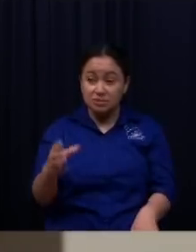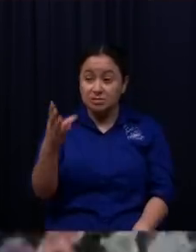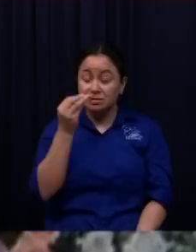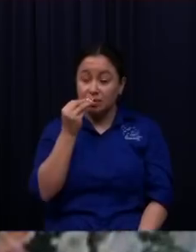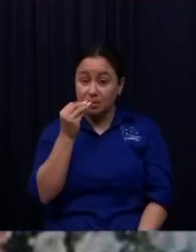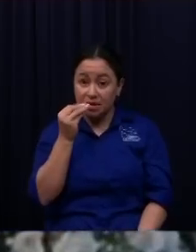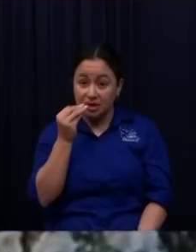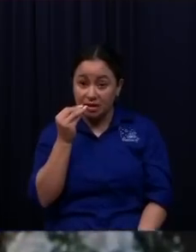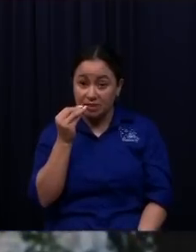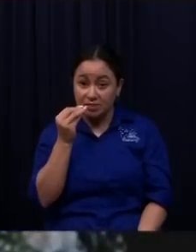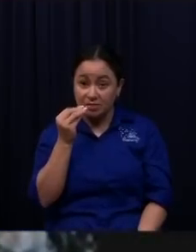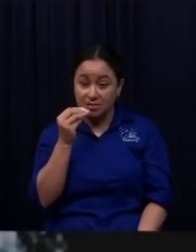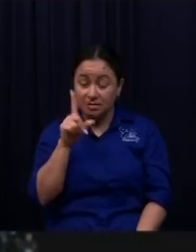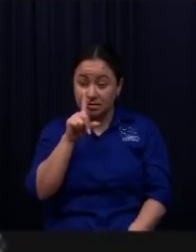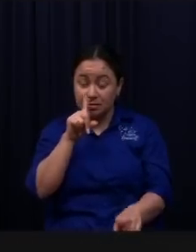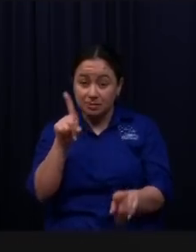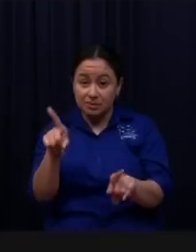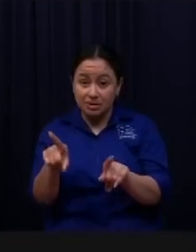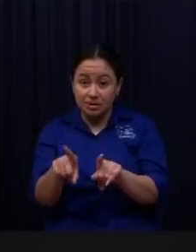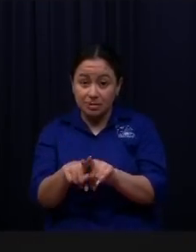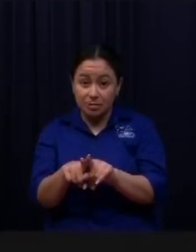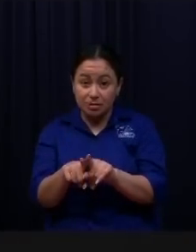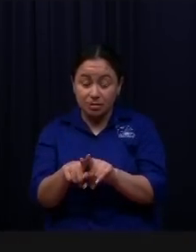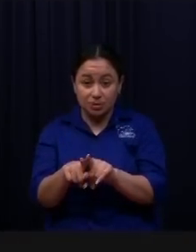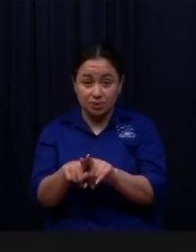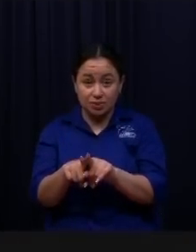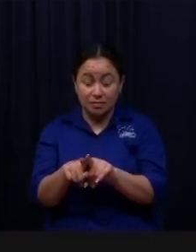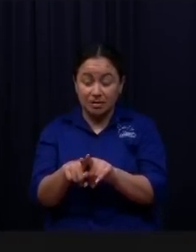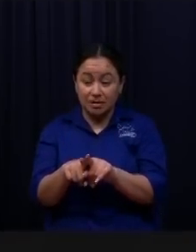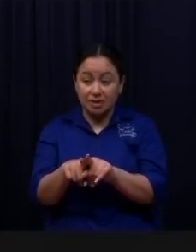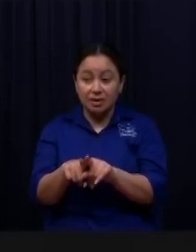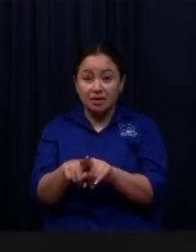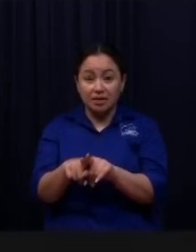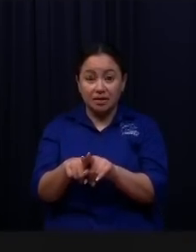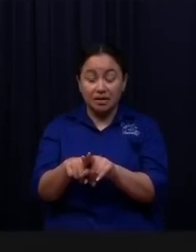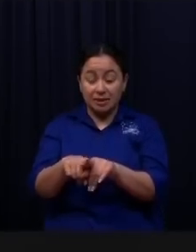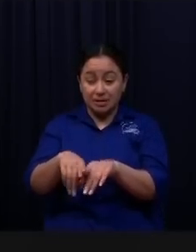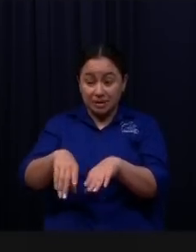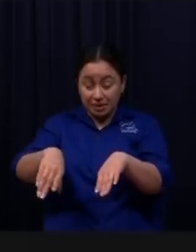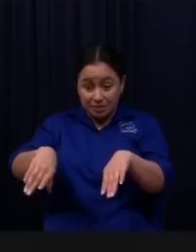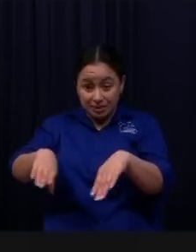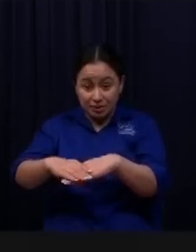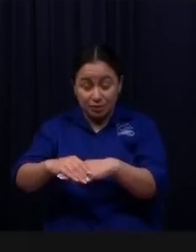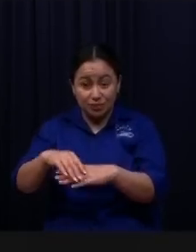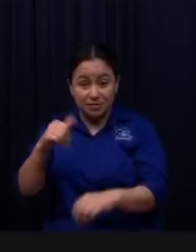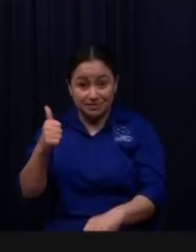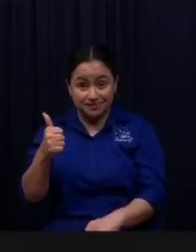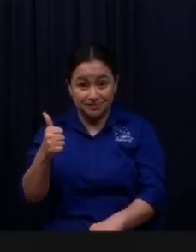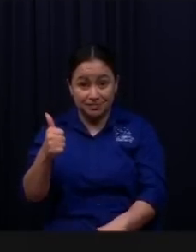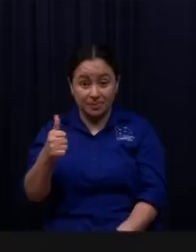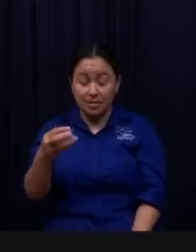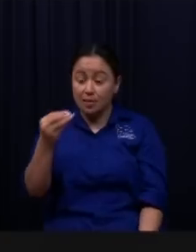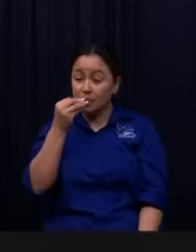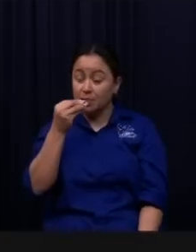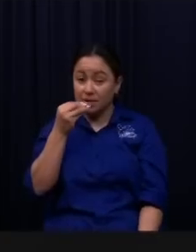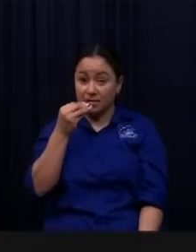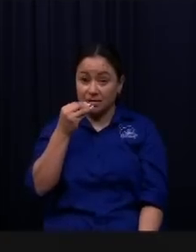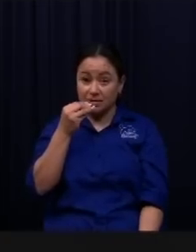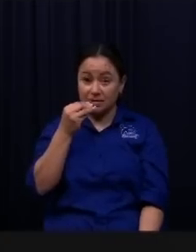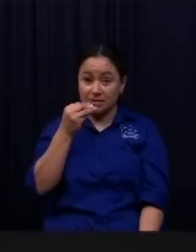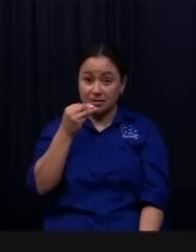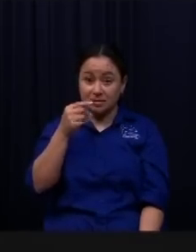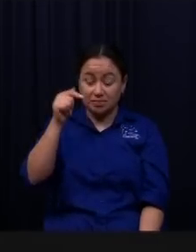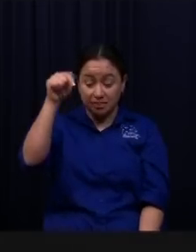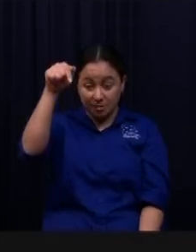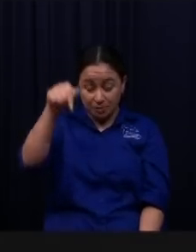para casarse, habían banquetes. Se hacían banquetes, se hacían pactos con la comida. Ahora